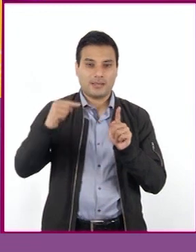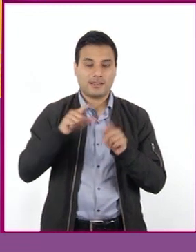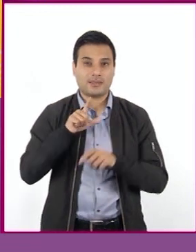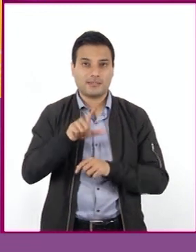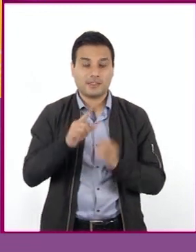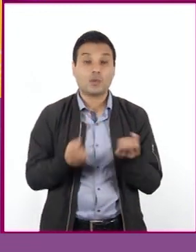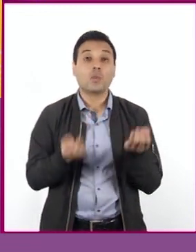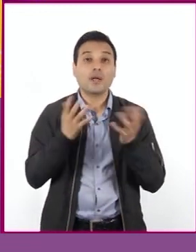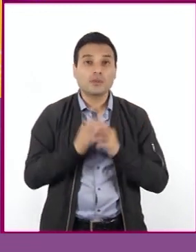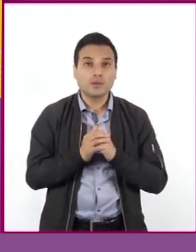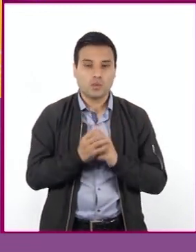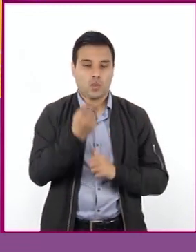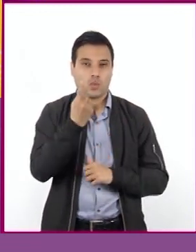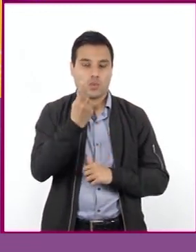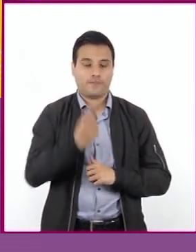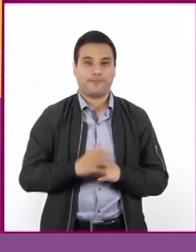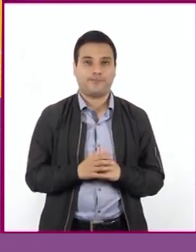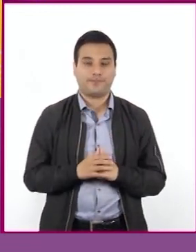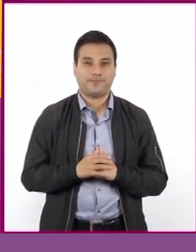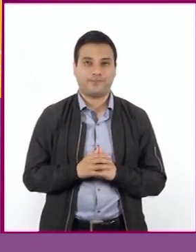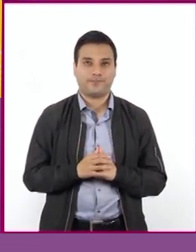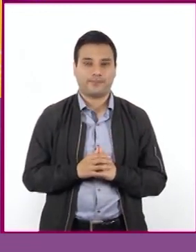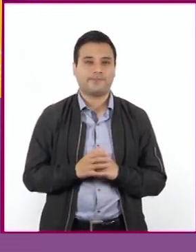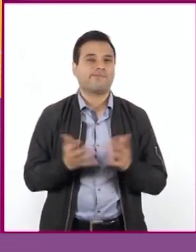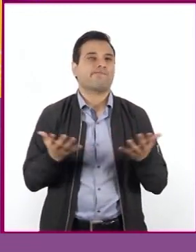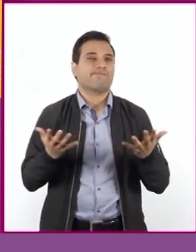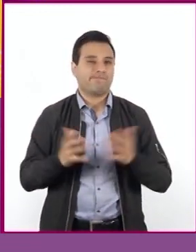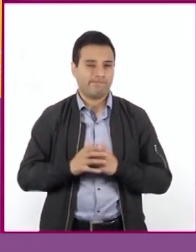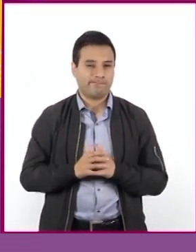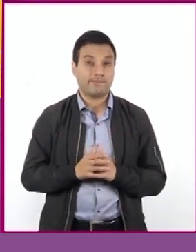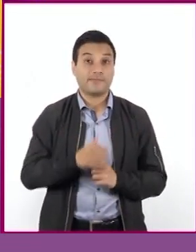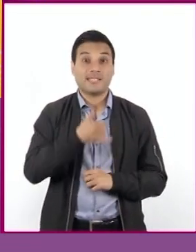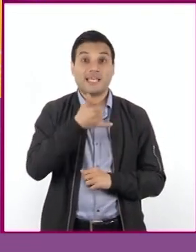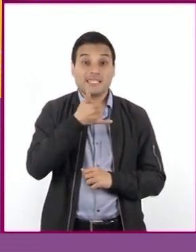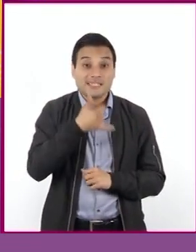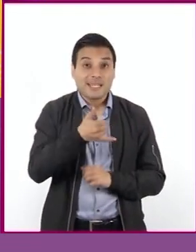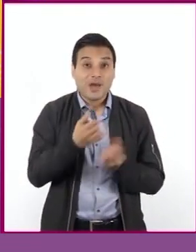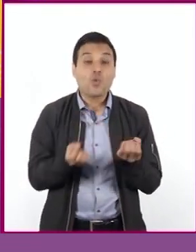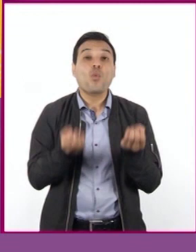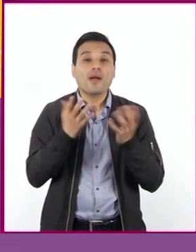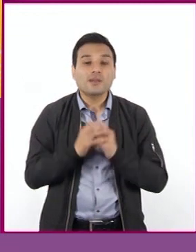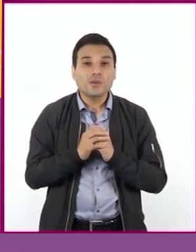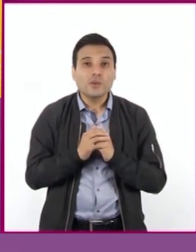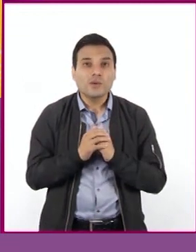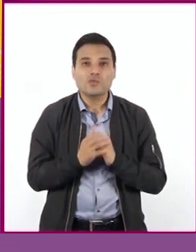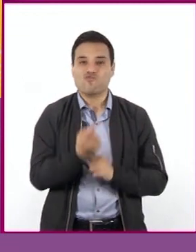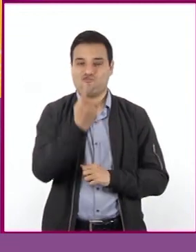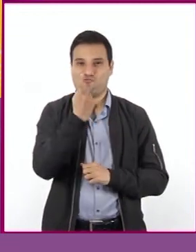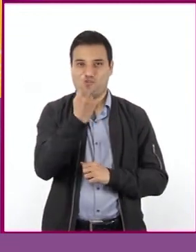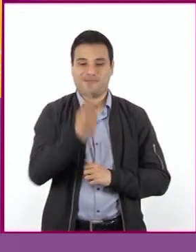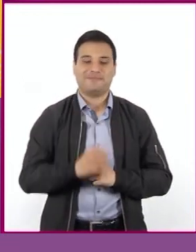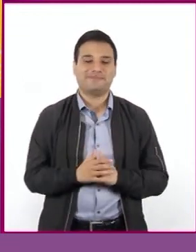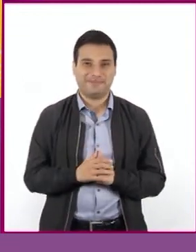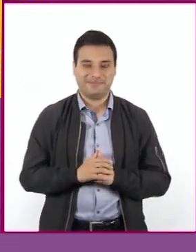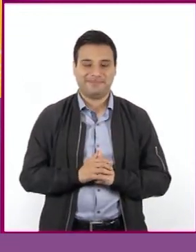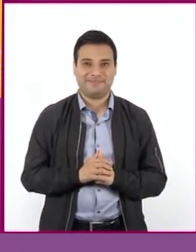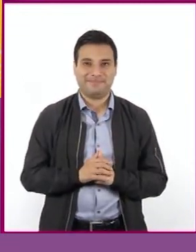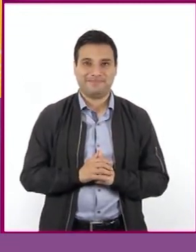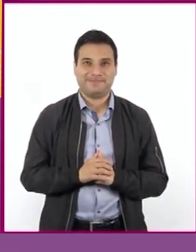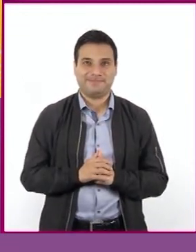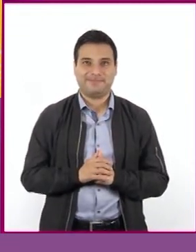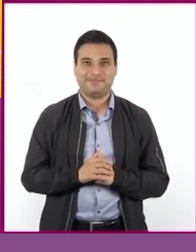es igual a 1. Por lo tanto, el valor numérico de la incógnita y es igual a 1.